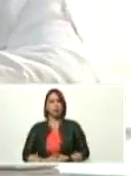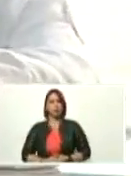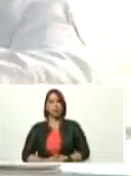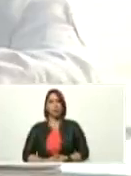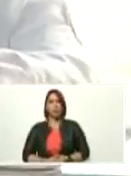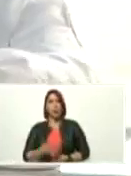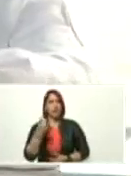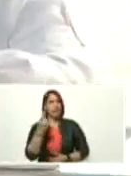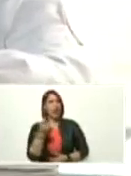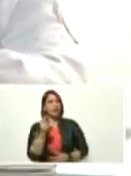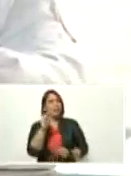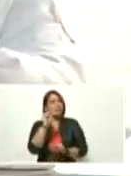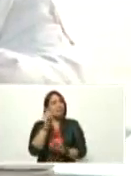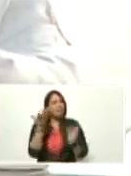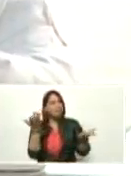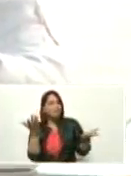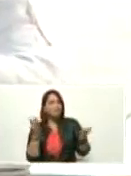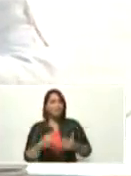Falta ese pequeño detalle.